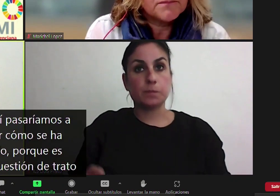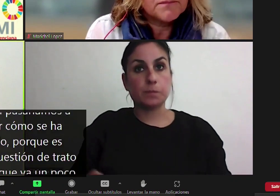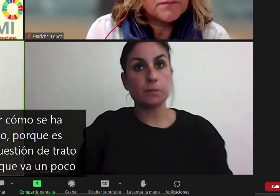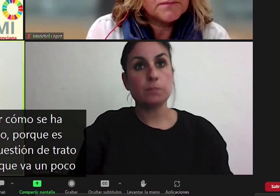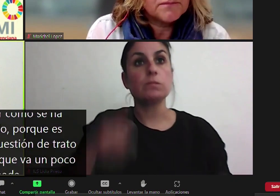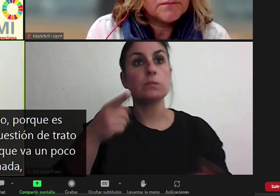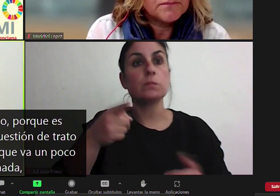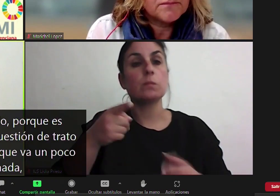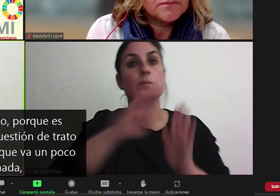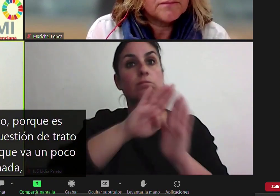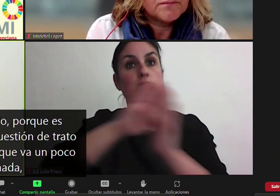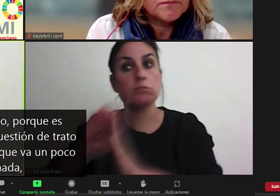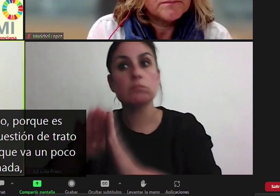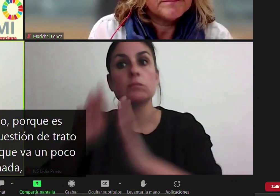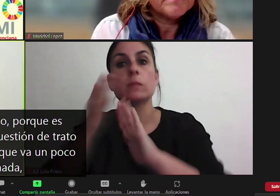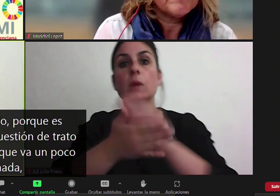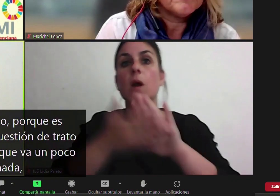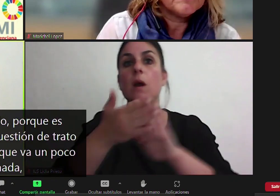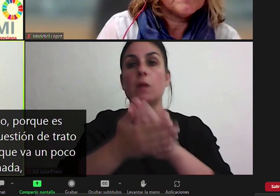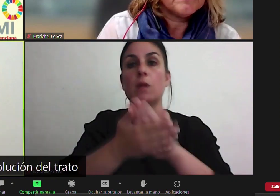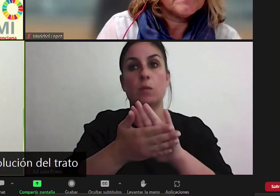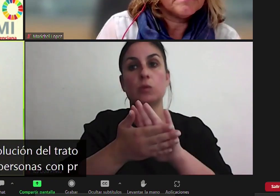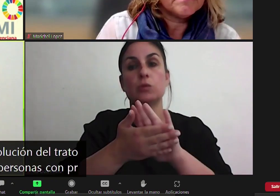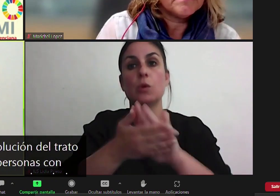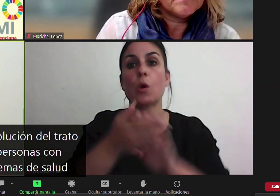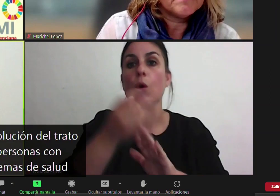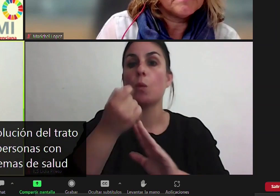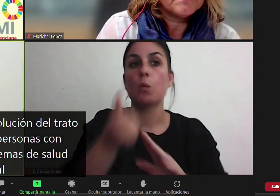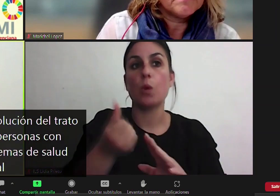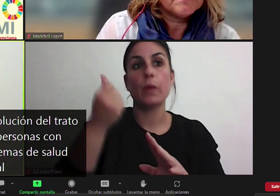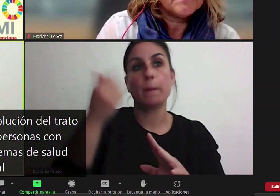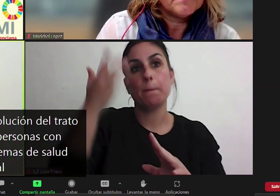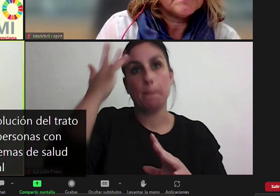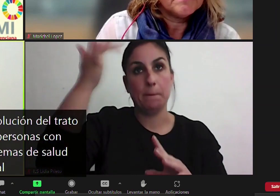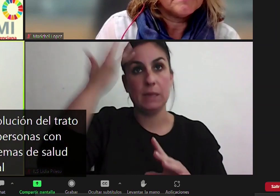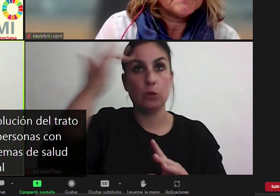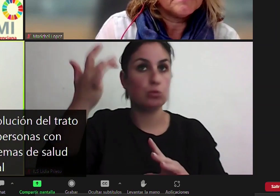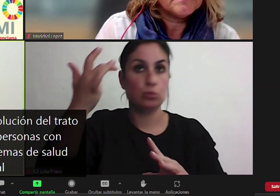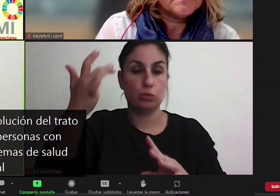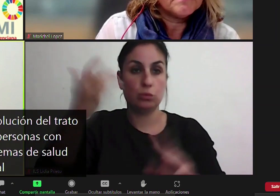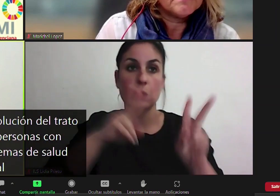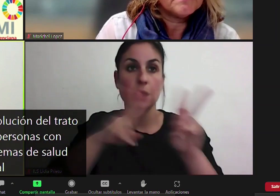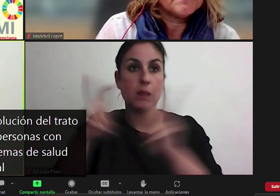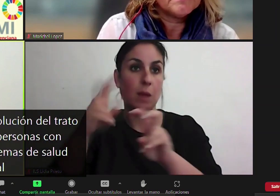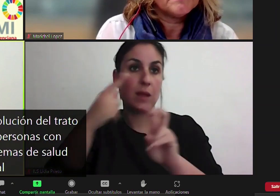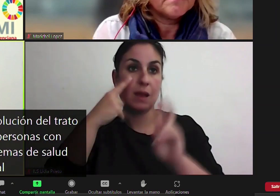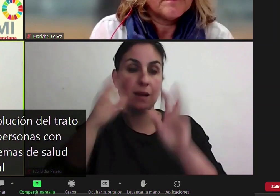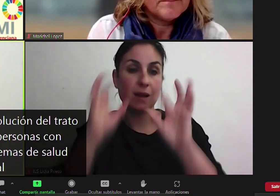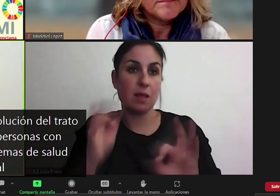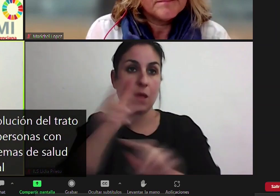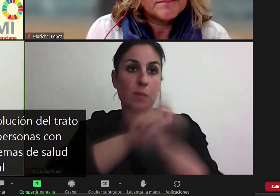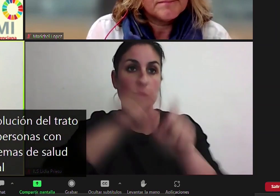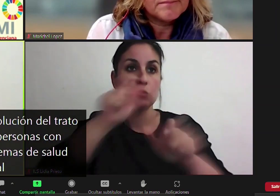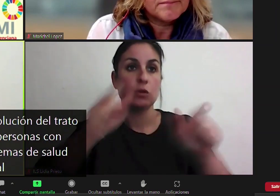un poquito a poder hablar con vosotros de ciertos mitos que hay en torno a la realidad de las personas con problemas de